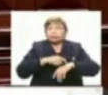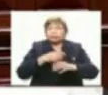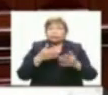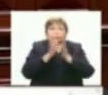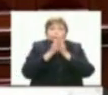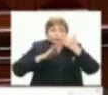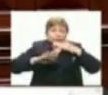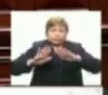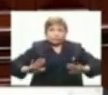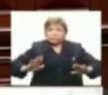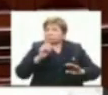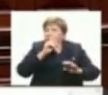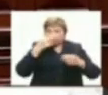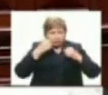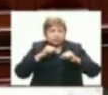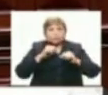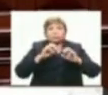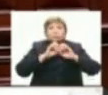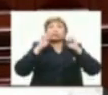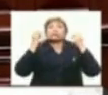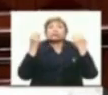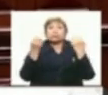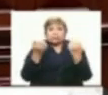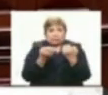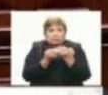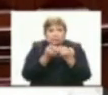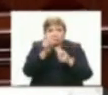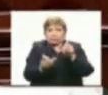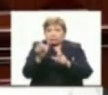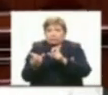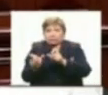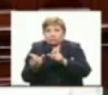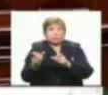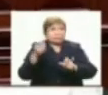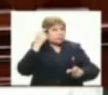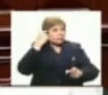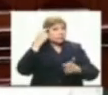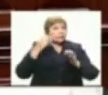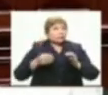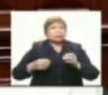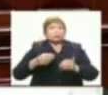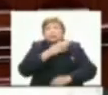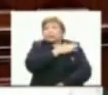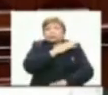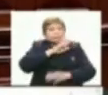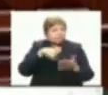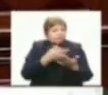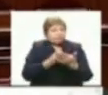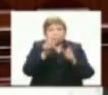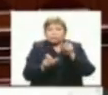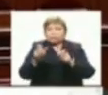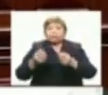en tiempo de paz, nada impide que los equipos, el personal técnico y, en general, todo el